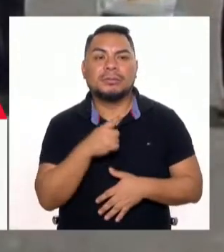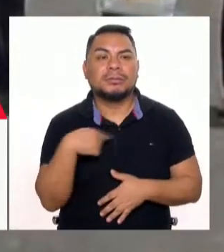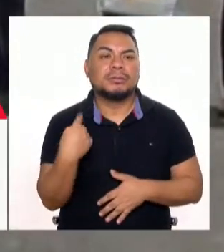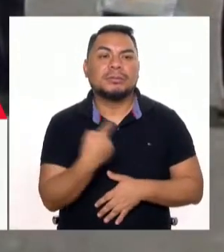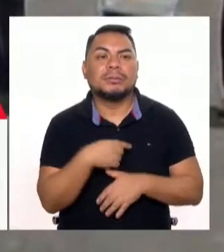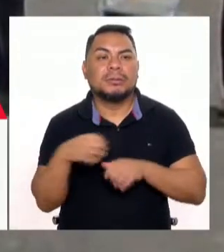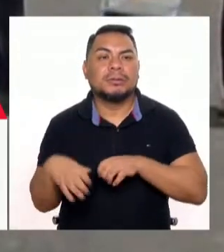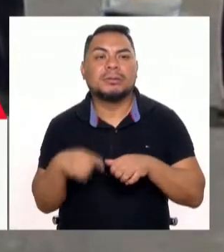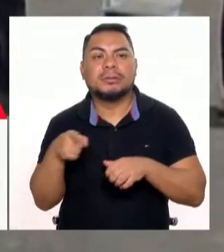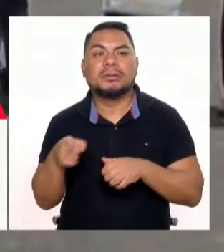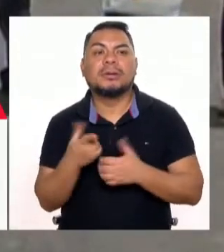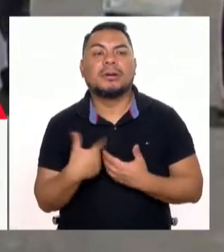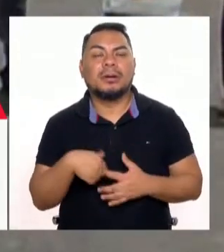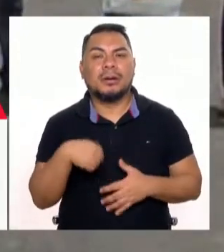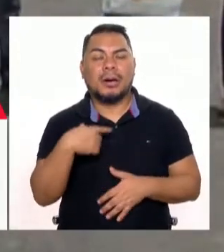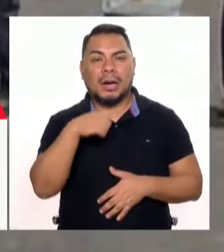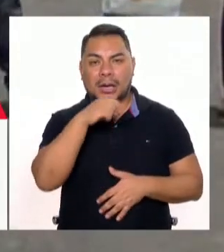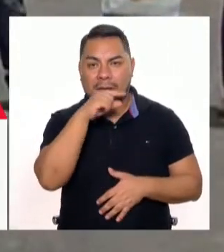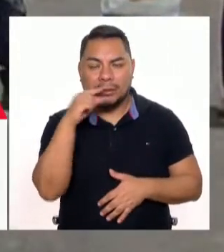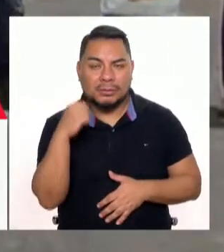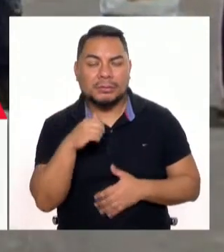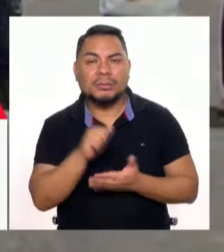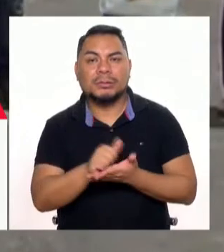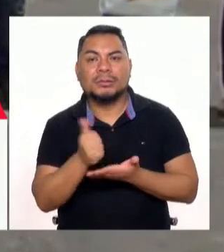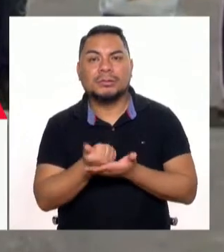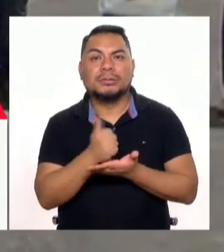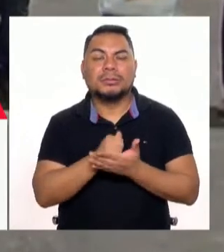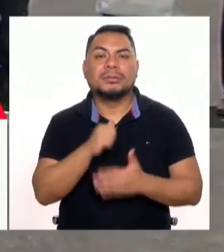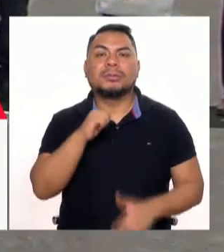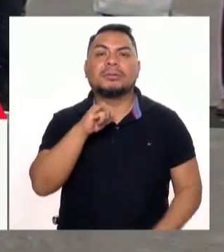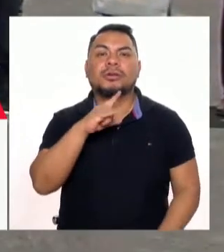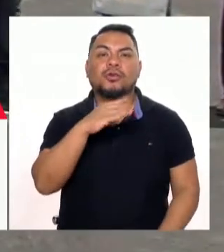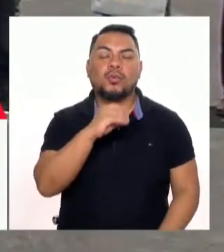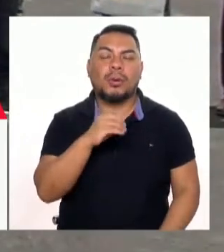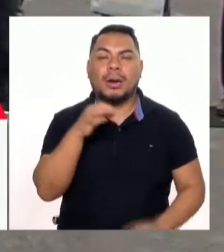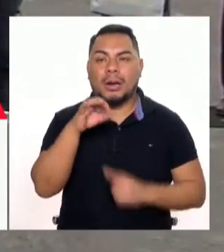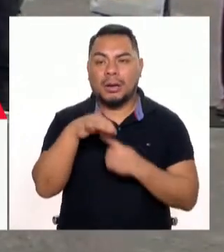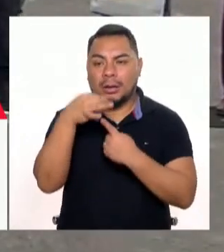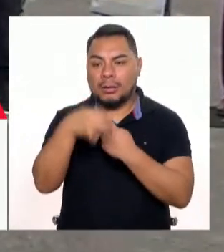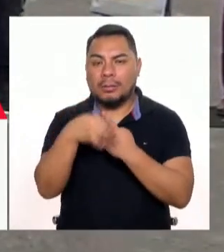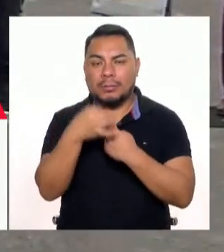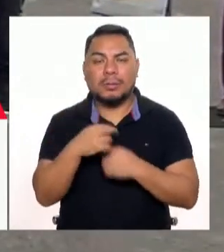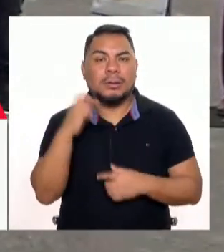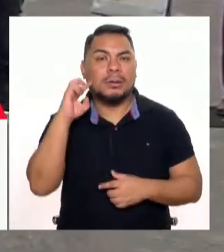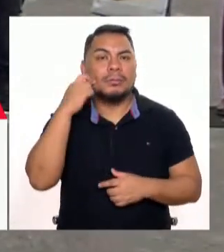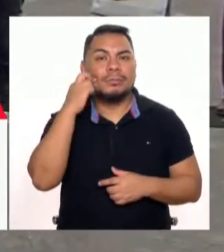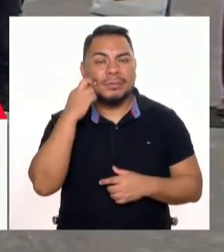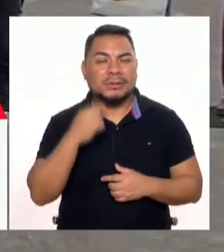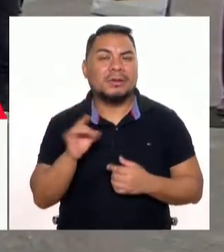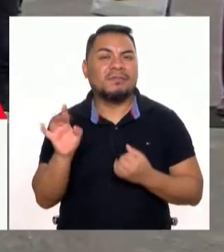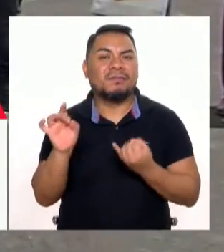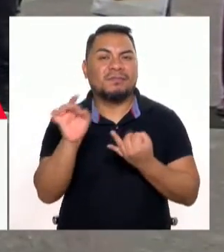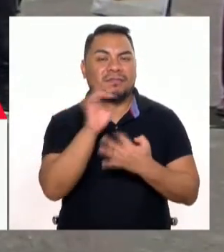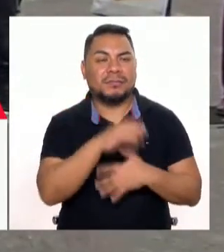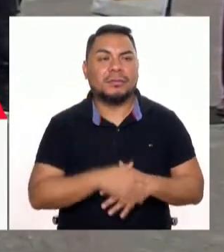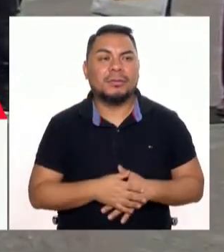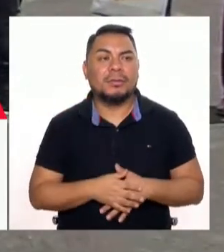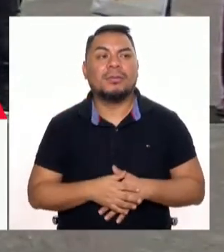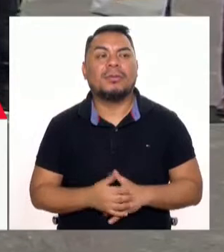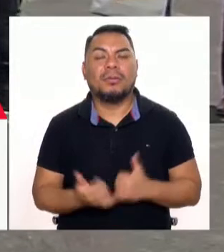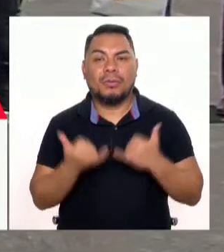ahí cacao arroz Yuca plátano piña etcétera hoy